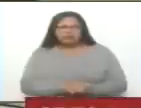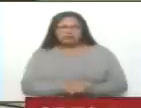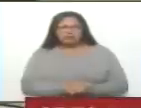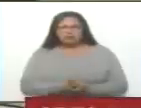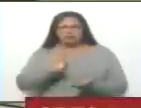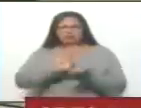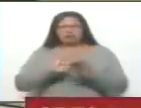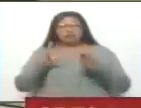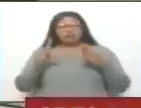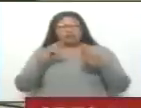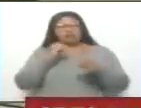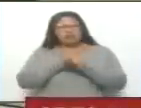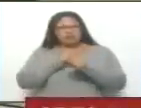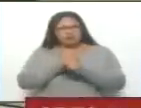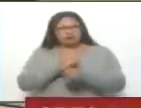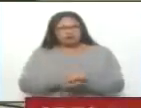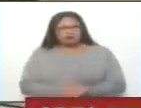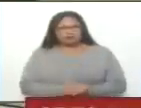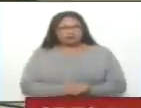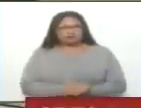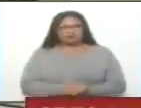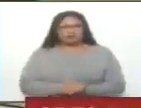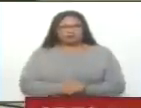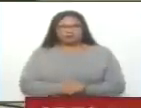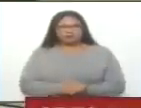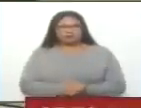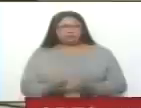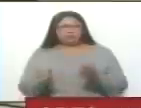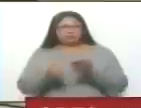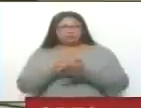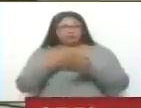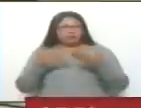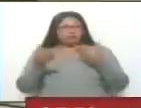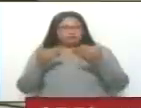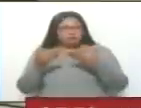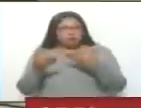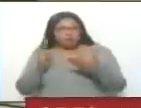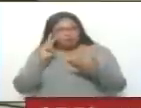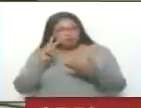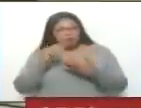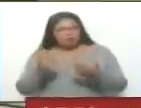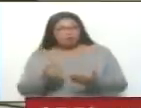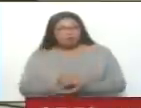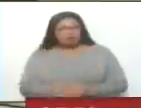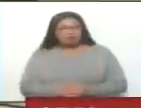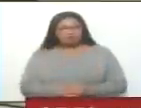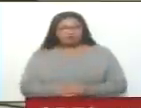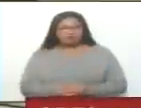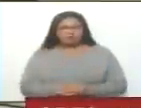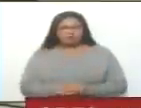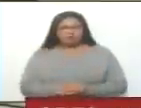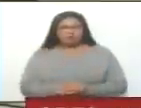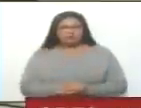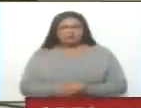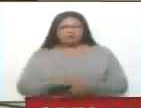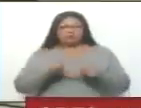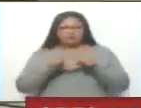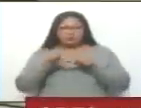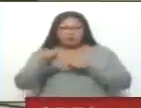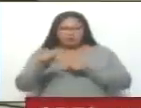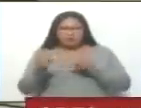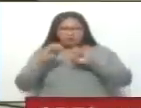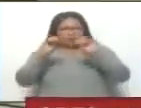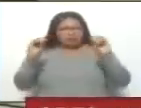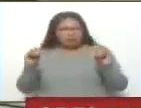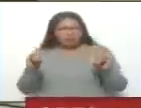trabajo. A pesar de que aquellos que pretenden seguir convocando a que no haya paz en este